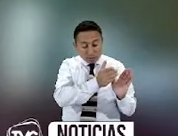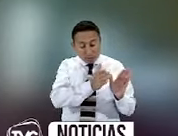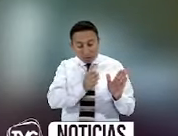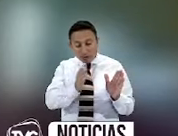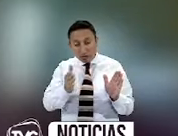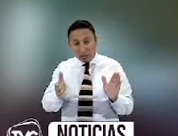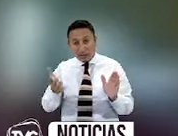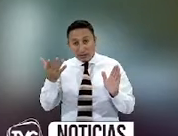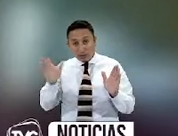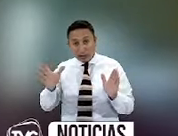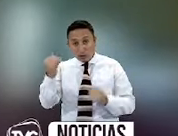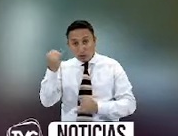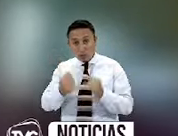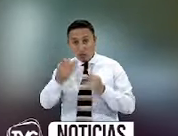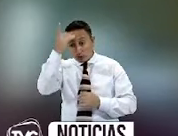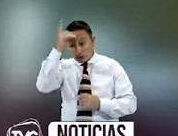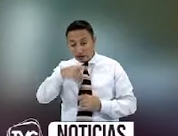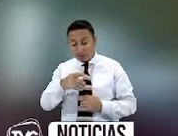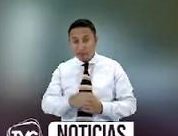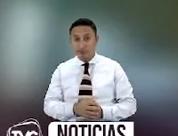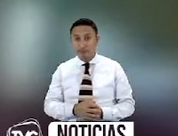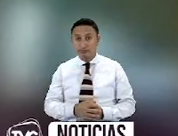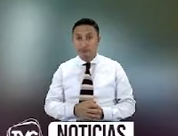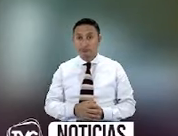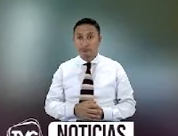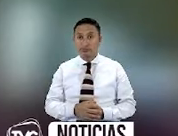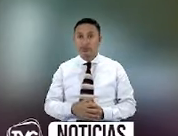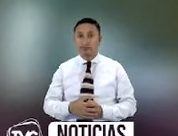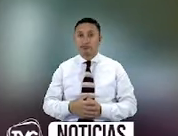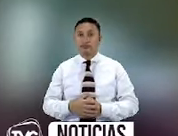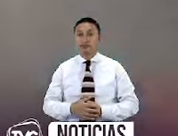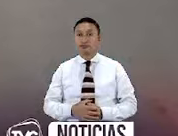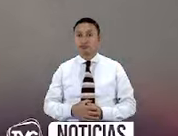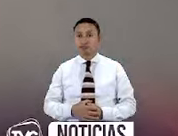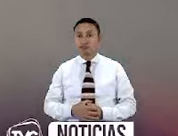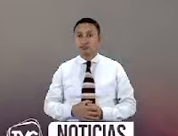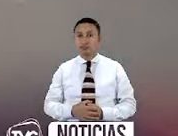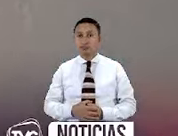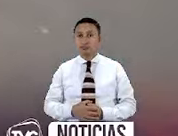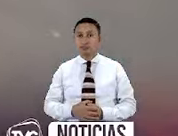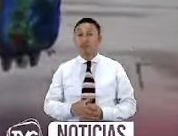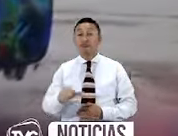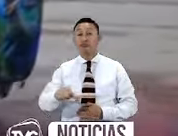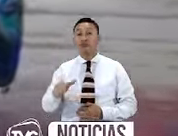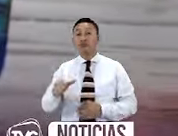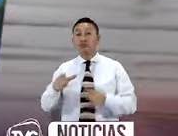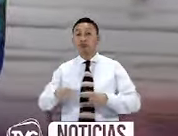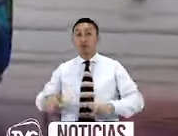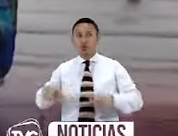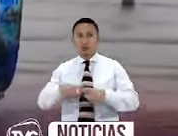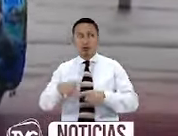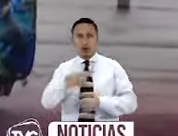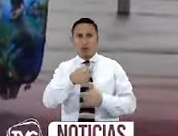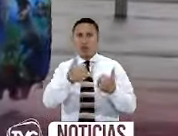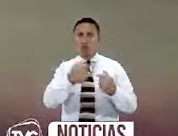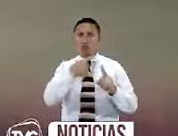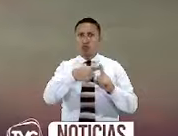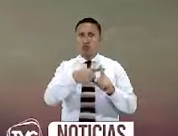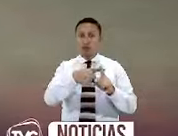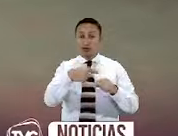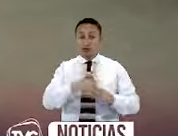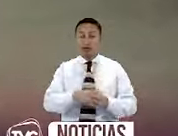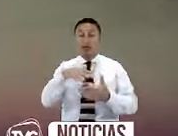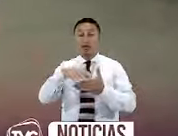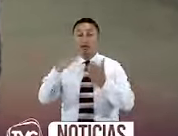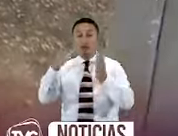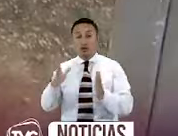una decisión tan drástica como derogar. Otros sectores ven la medida de forma positiva, pues creen que cuando un estudiante pierde